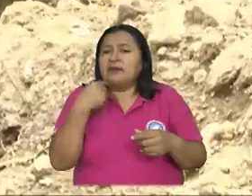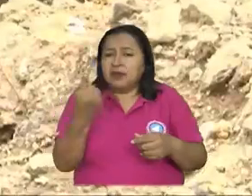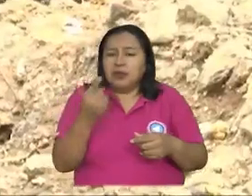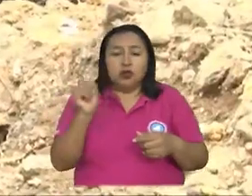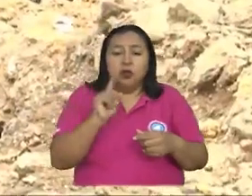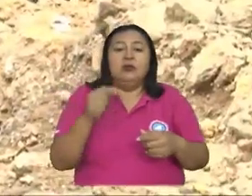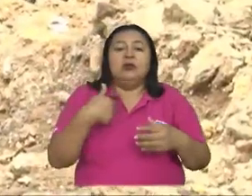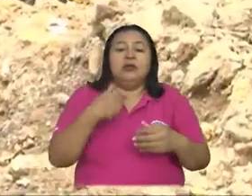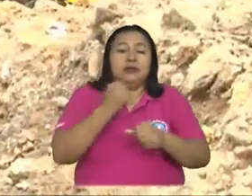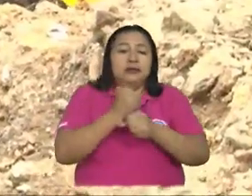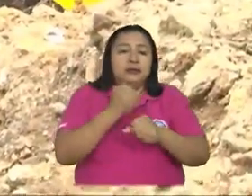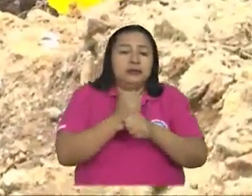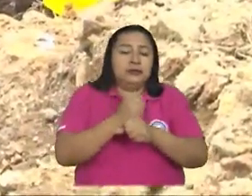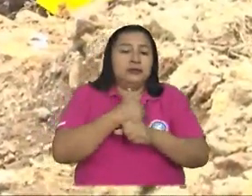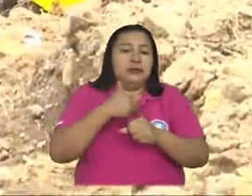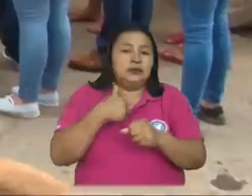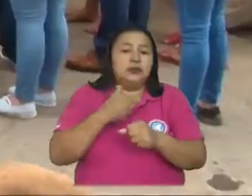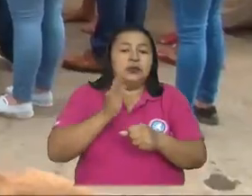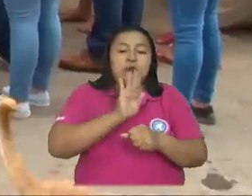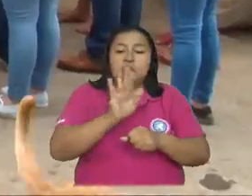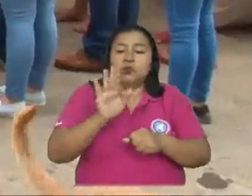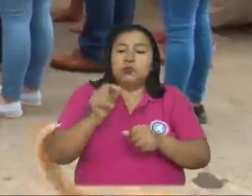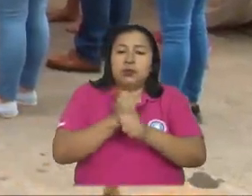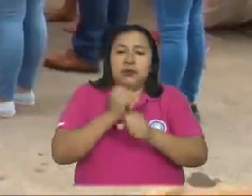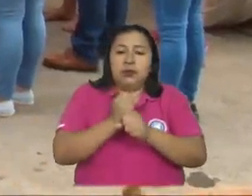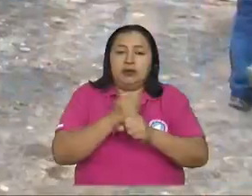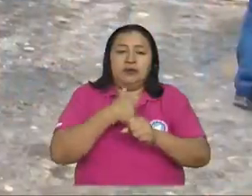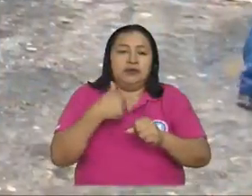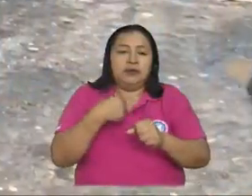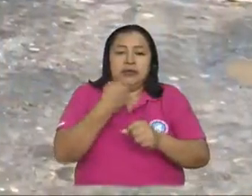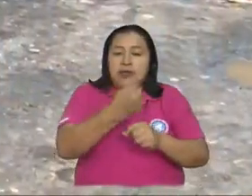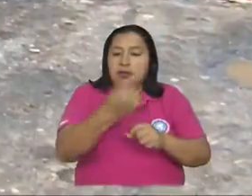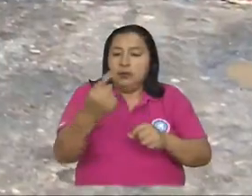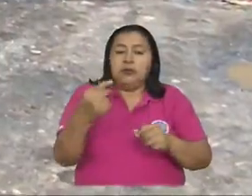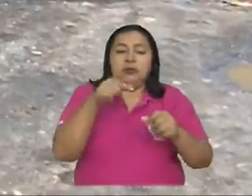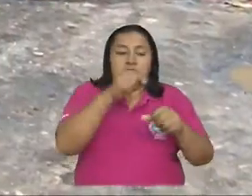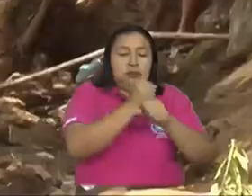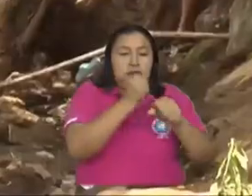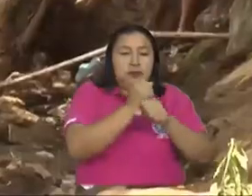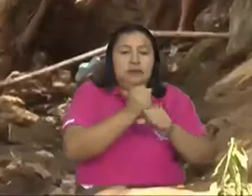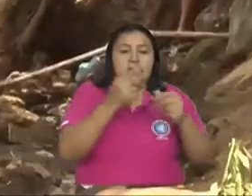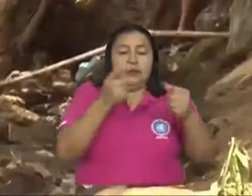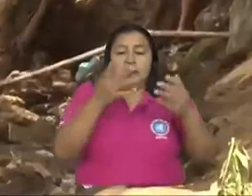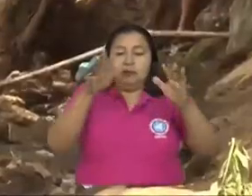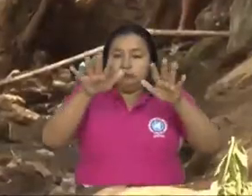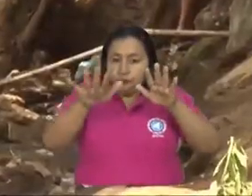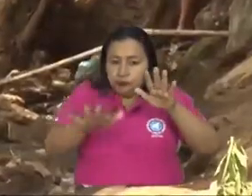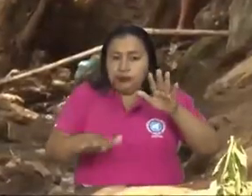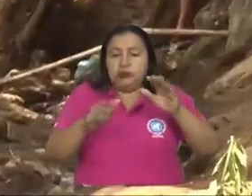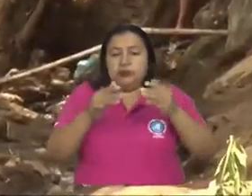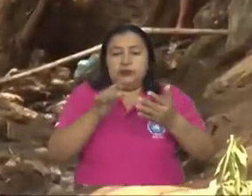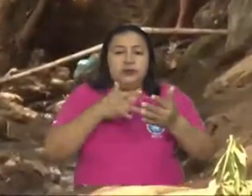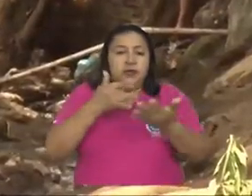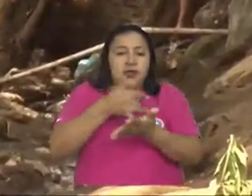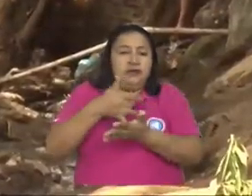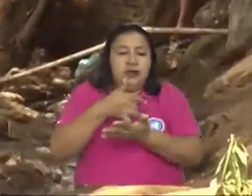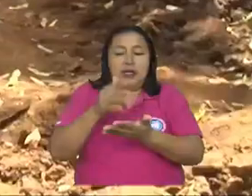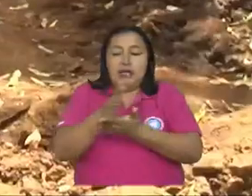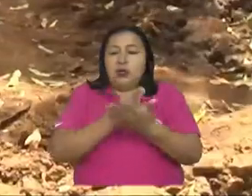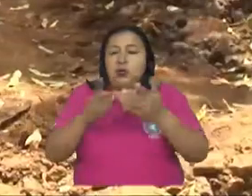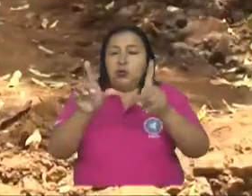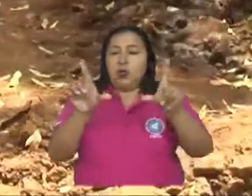en la función que viene a hacer cada una de estas obras, a disminuir la vulnerabilidad de puntos